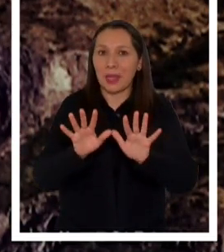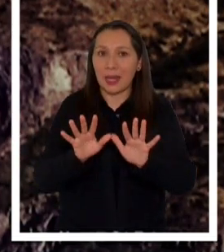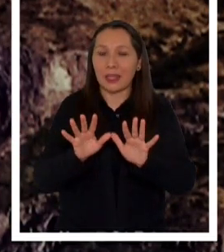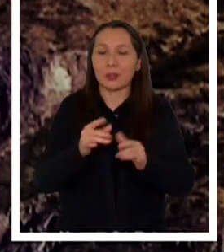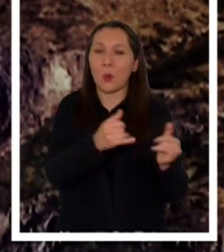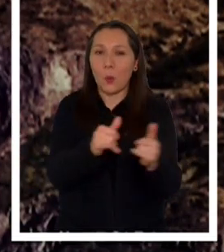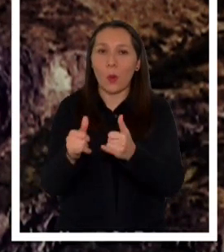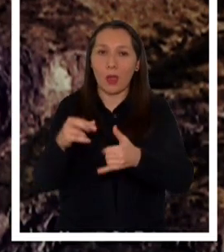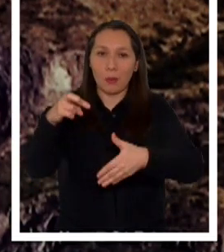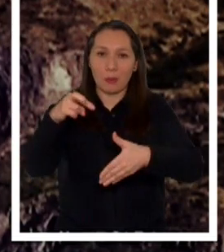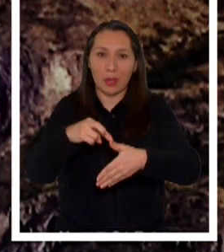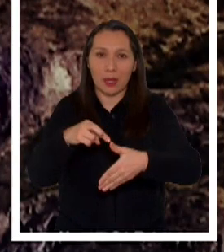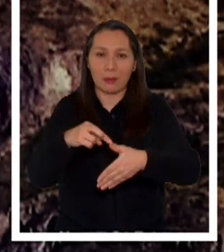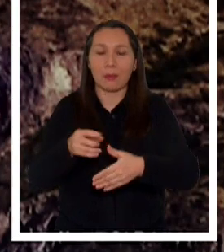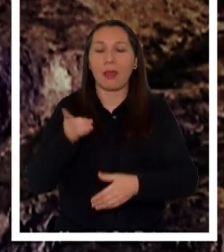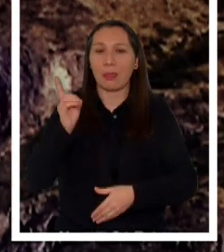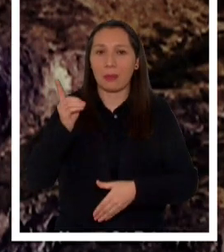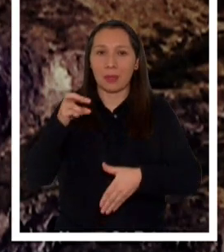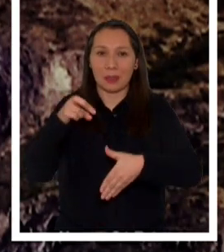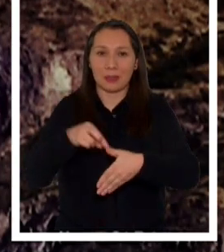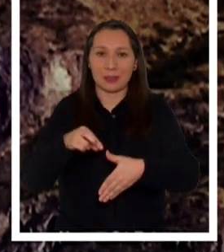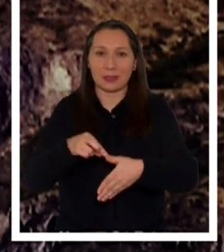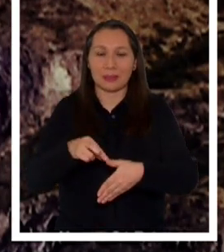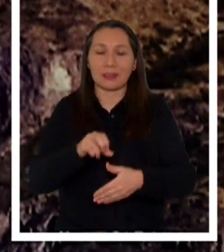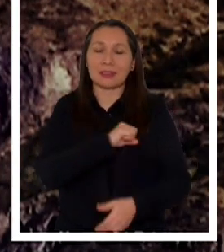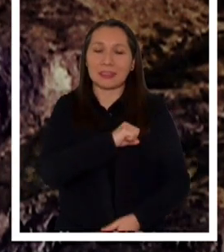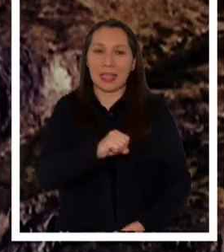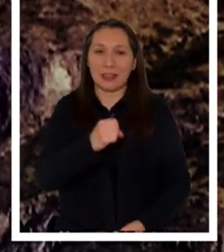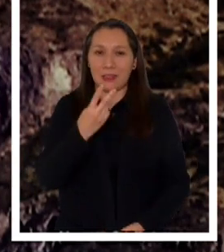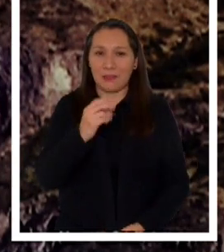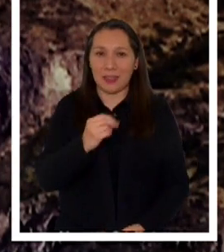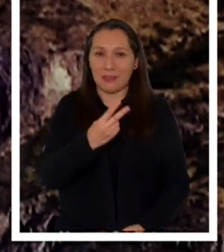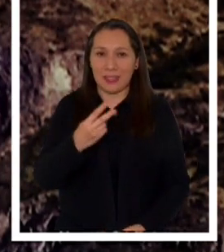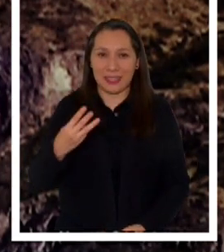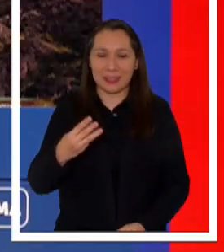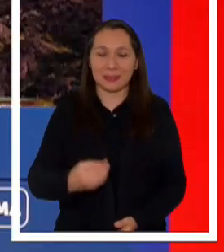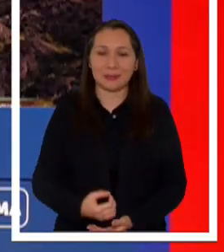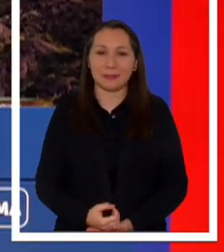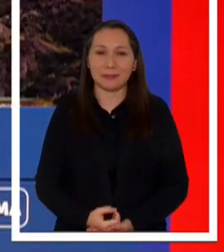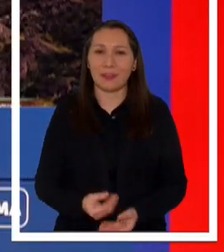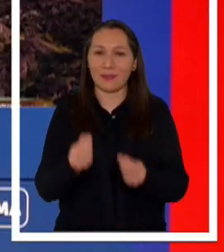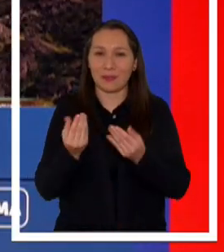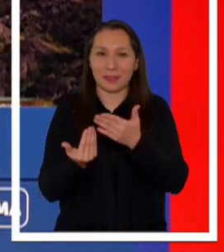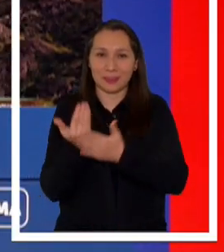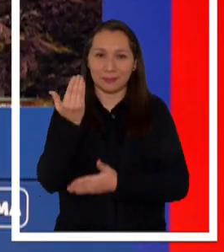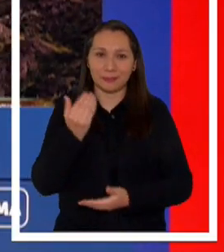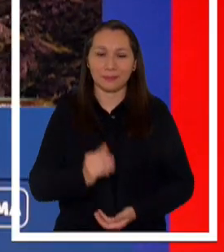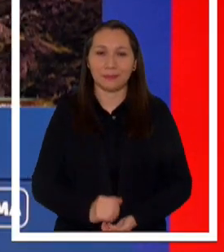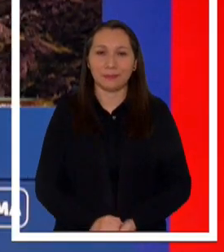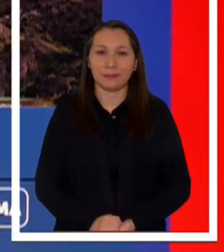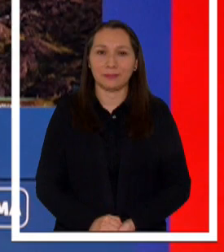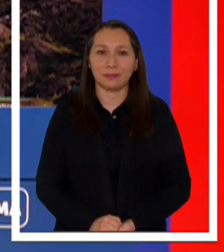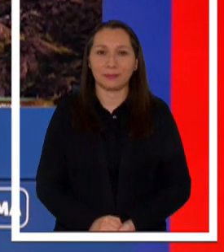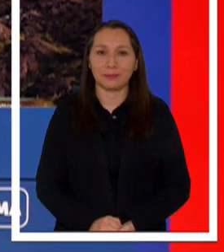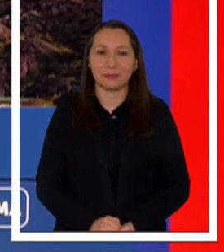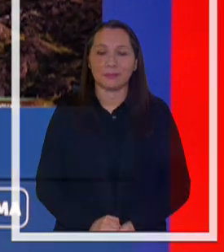a los Juegos Panamericanos y para Panamericanos de Santiago 2023 Buenos días